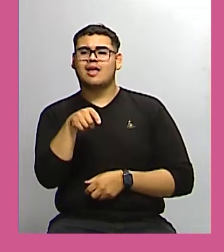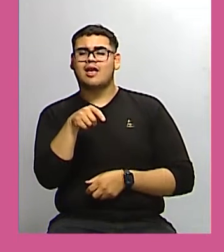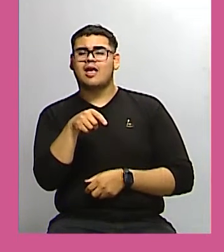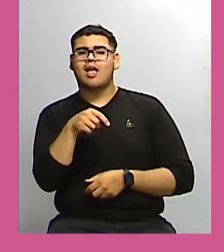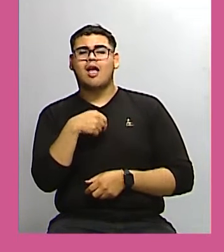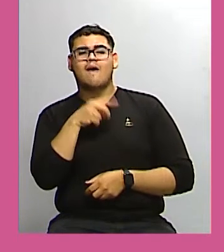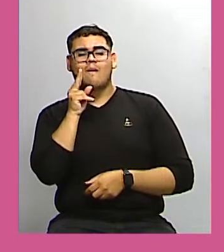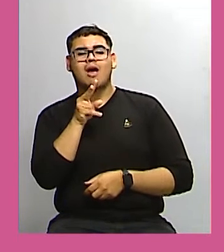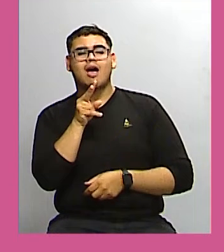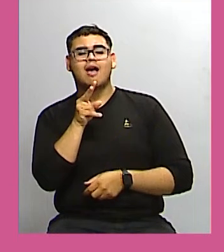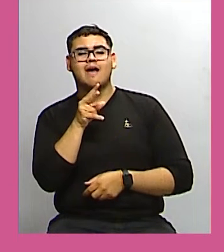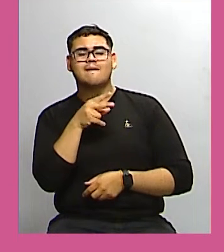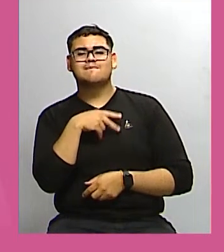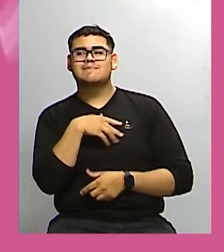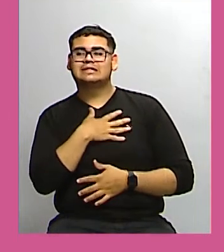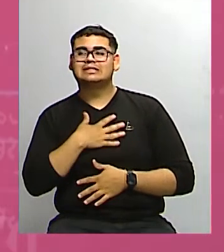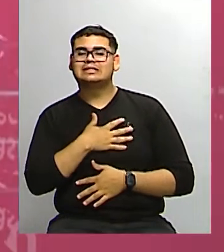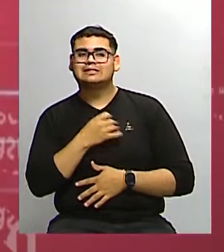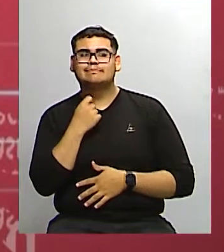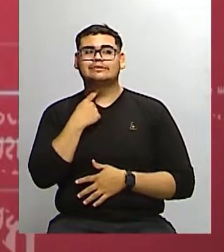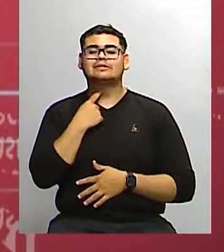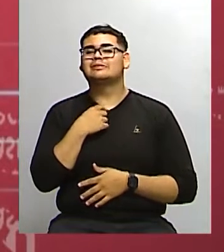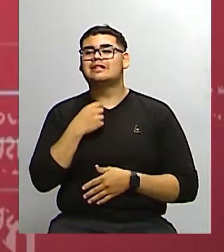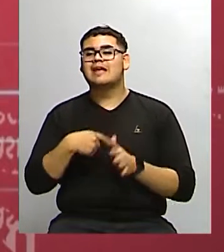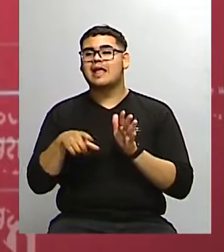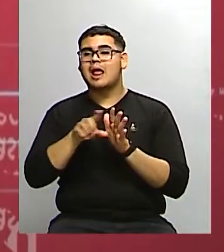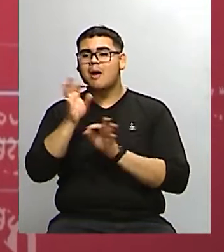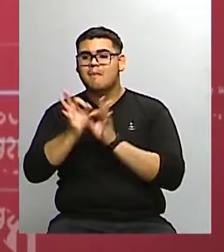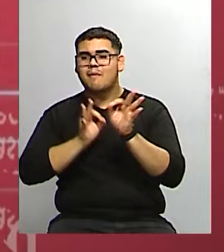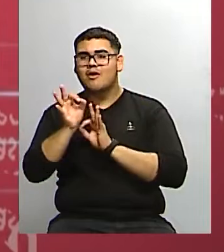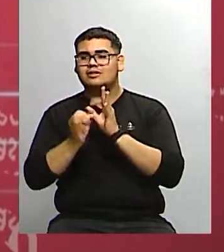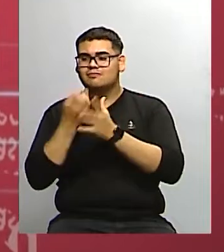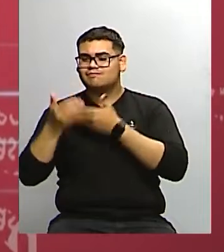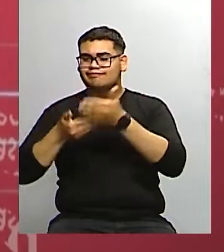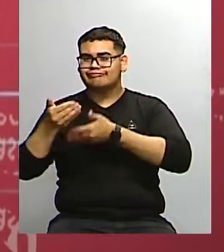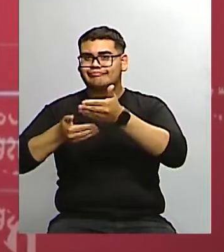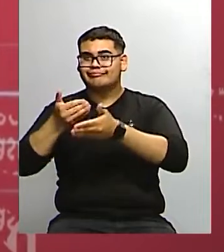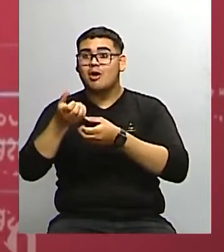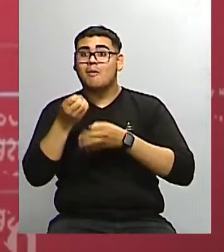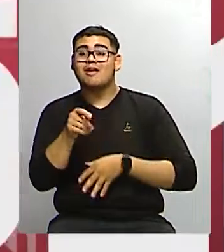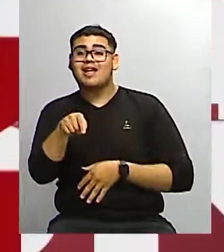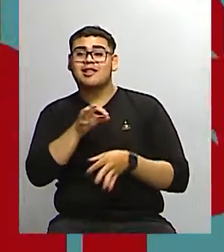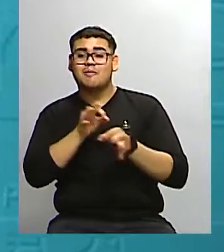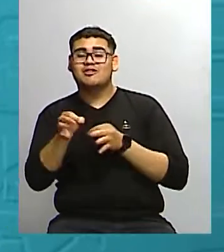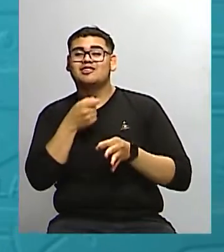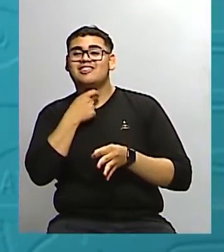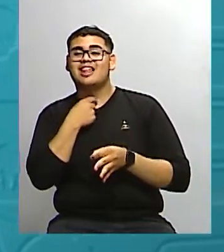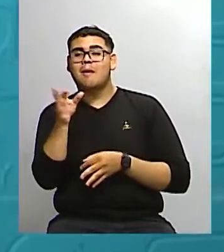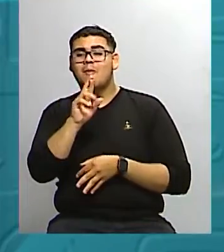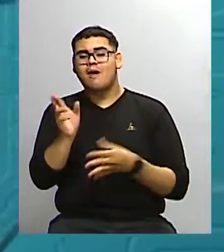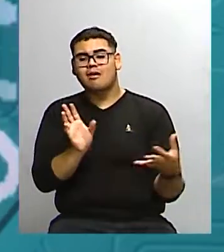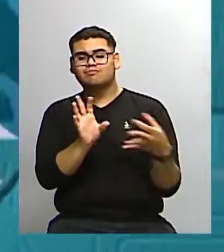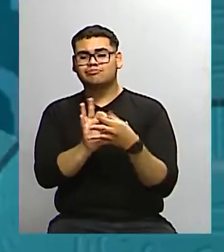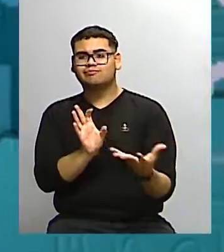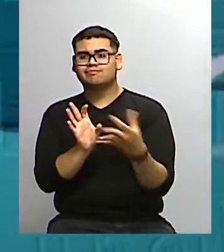proyecto, porque estas mujeres tienen un grupo donde suman muchas mujeres poderosas y ayudan a las que vienen. Y realmente son